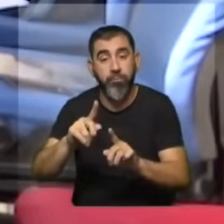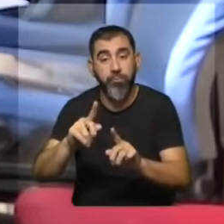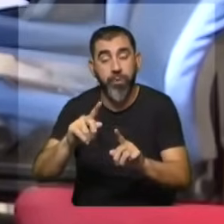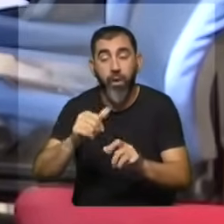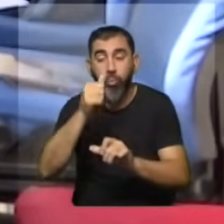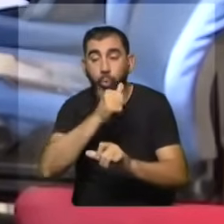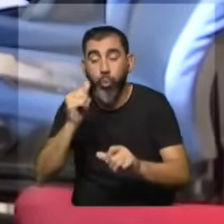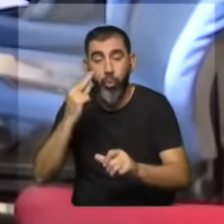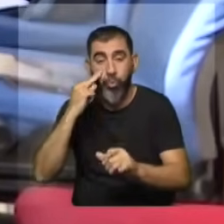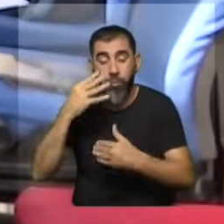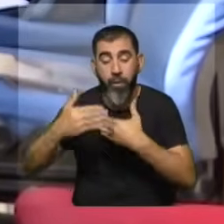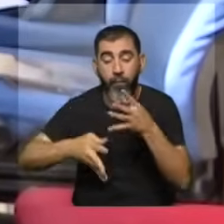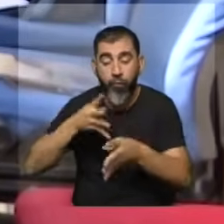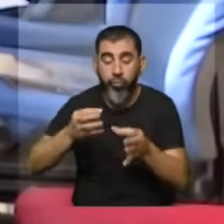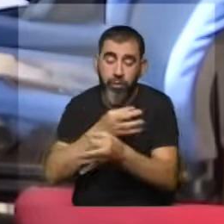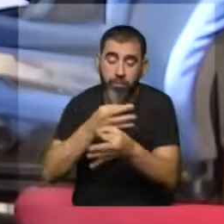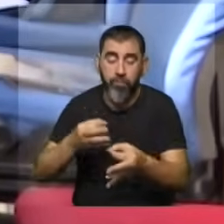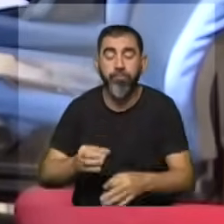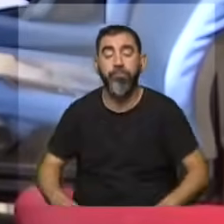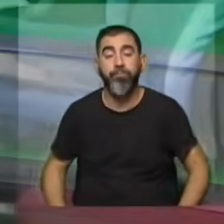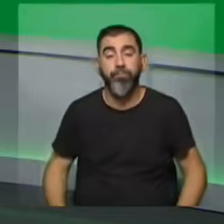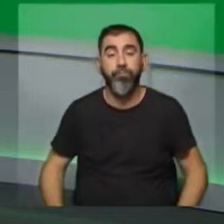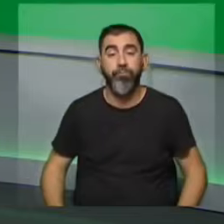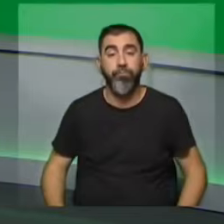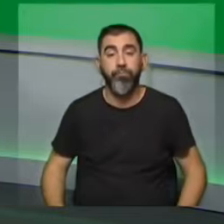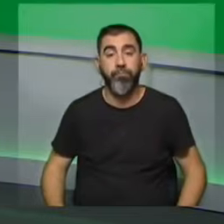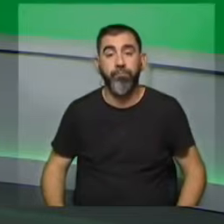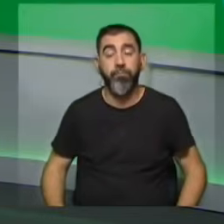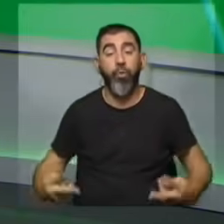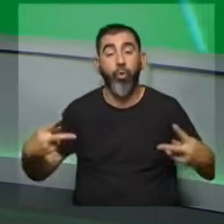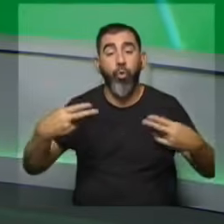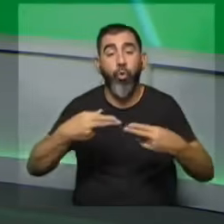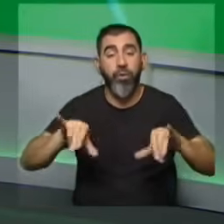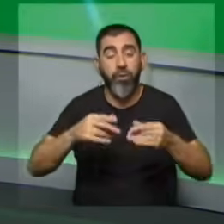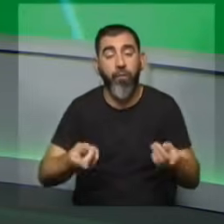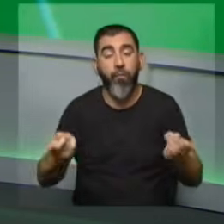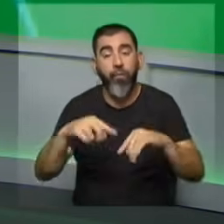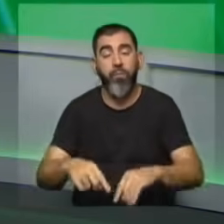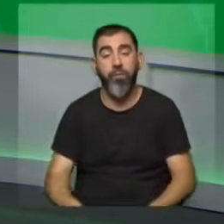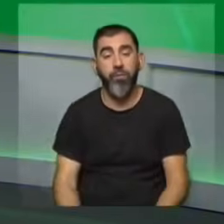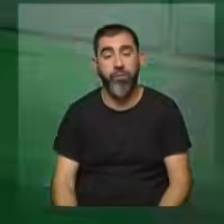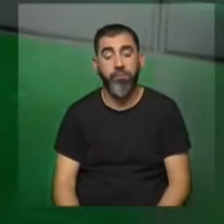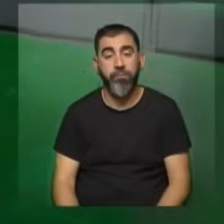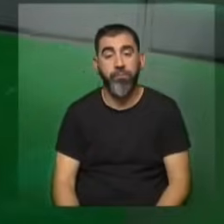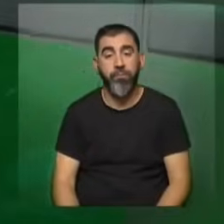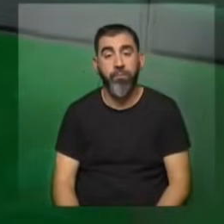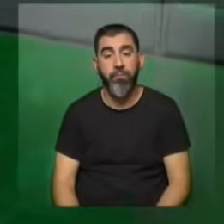errores para poder operar eh con mayor seguridad hacemos una pausa muy breve y volvemos